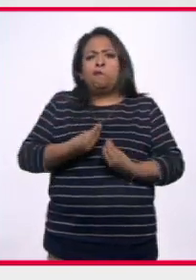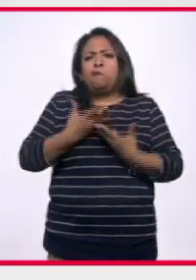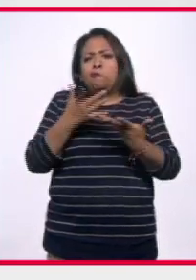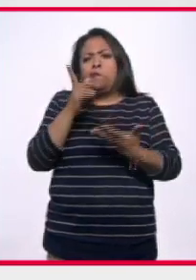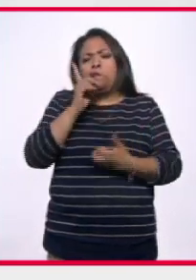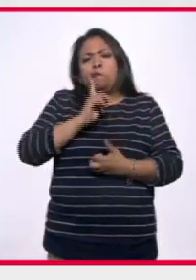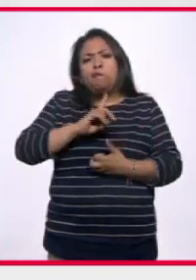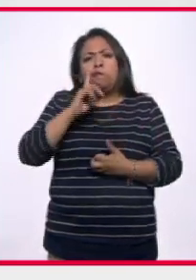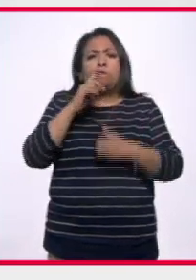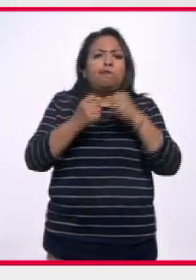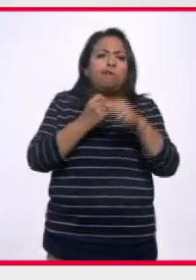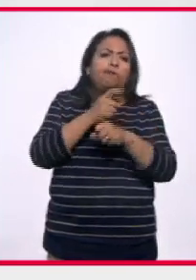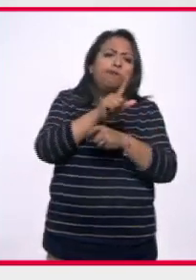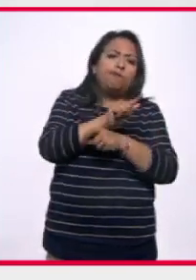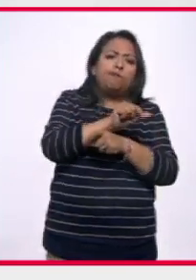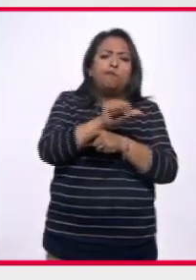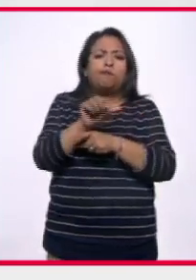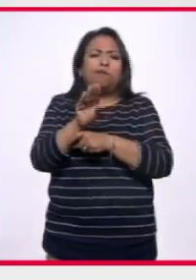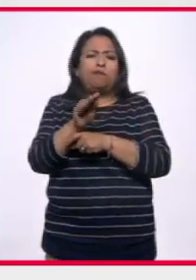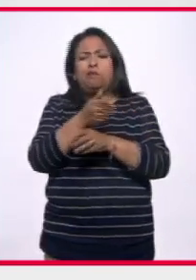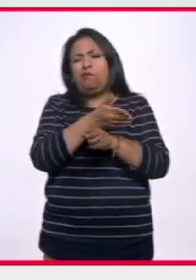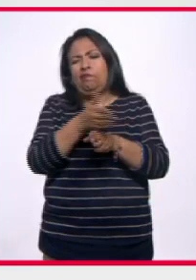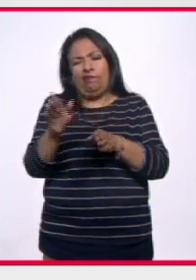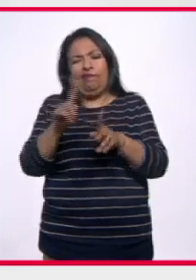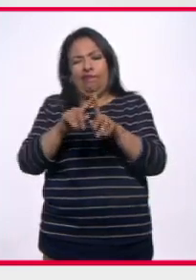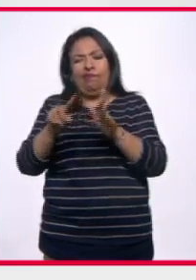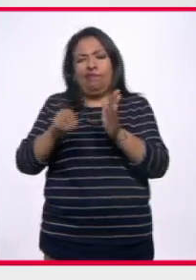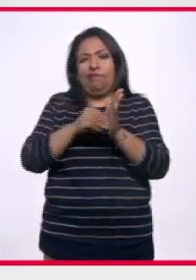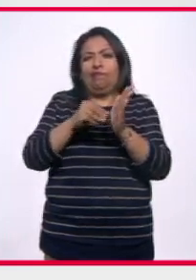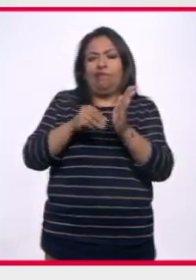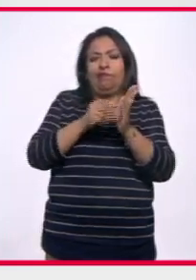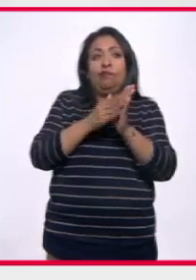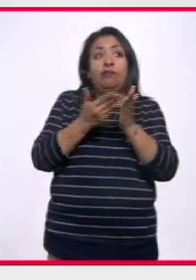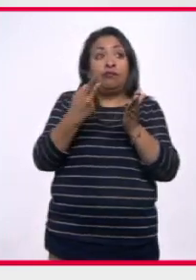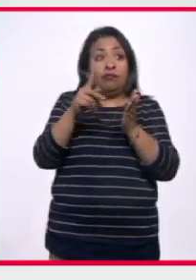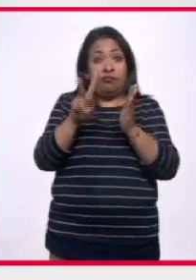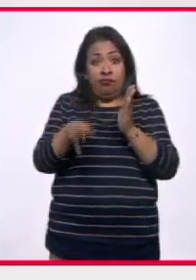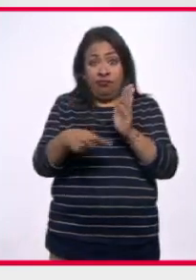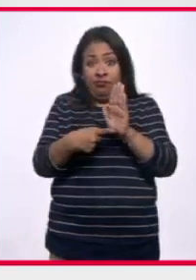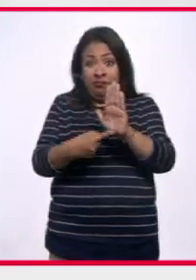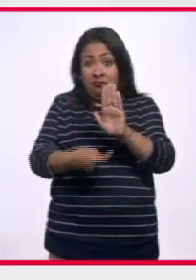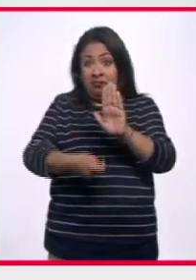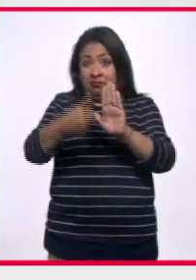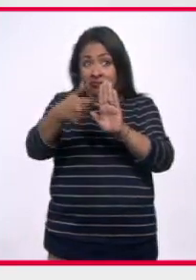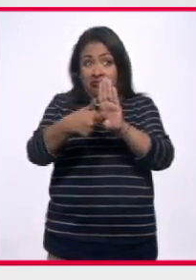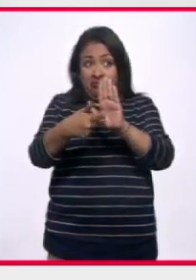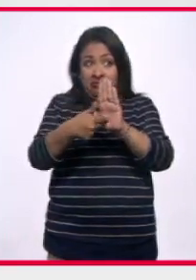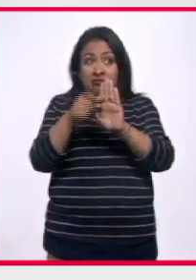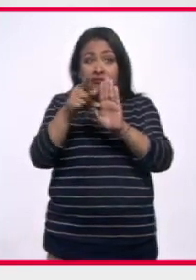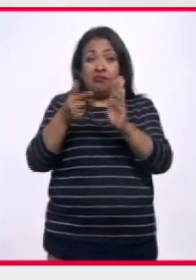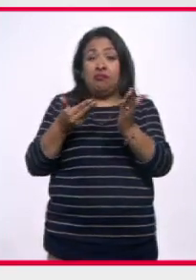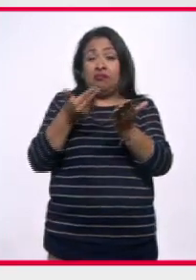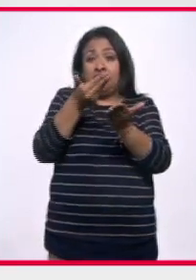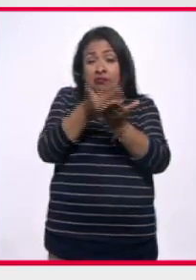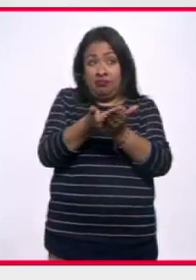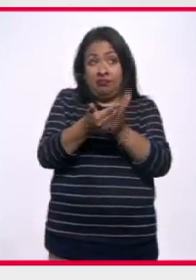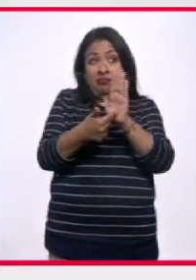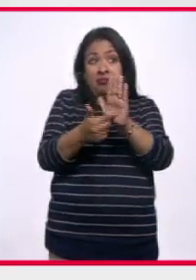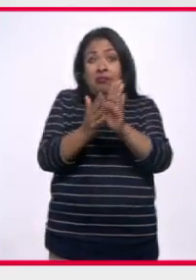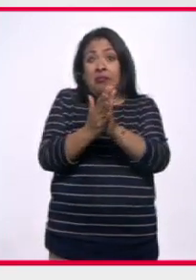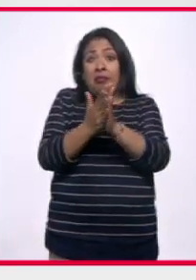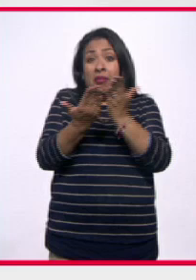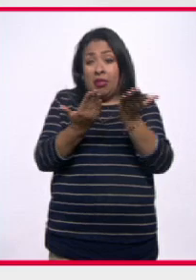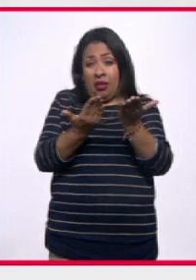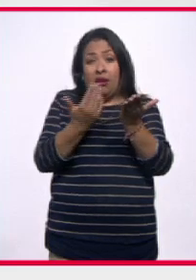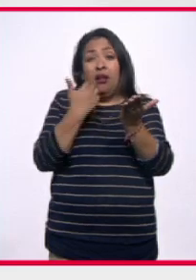de los años 70 a los 90 etcétera no pero jamás con una tonalidad y además también la propuesta de que de este libro